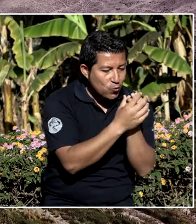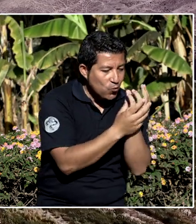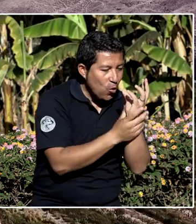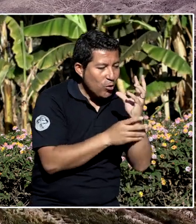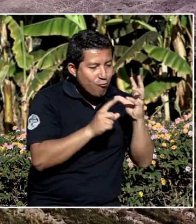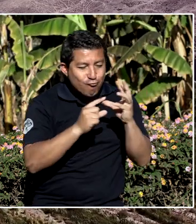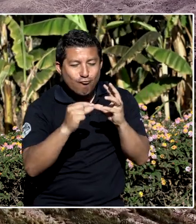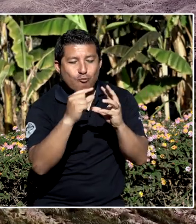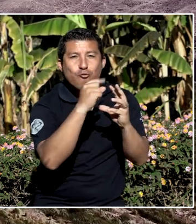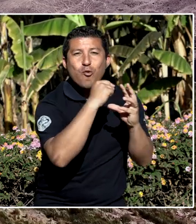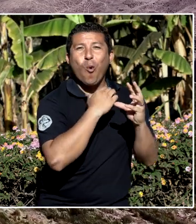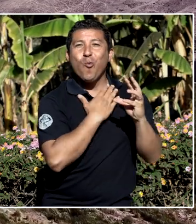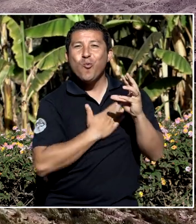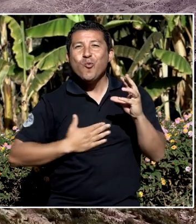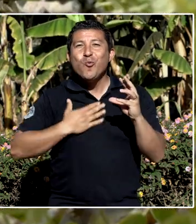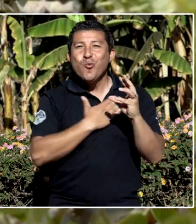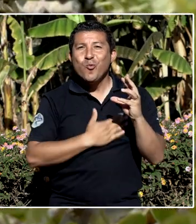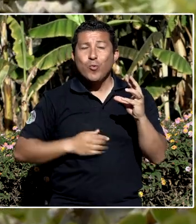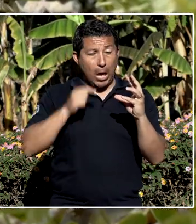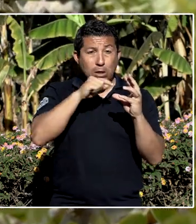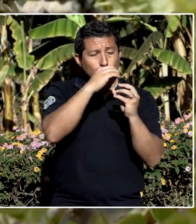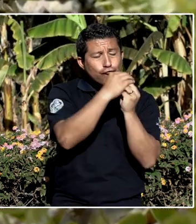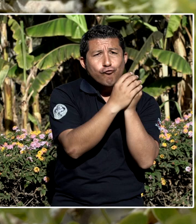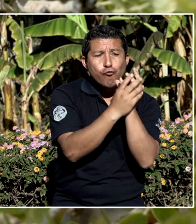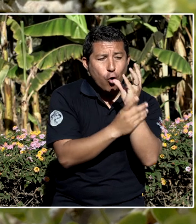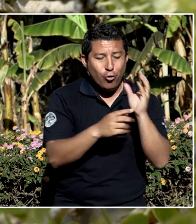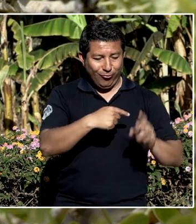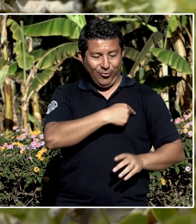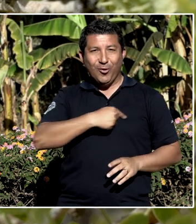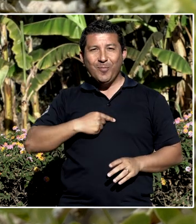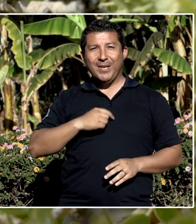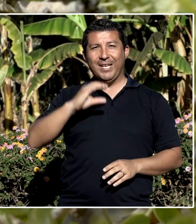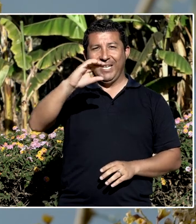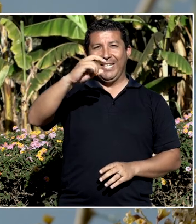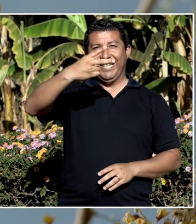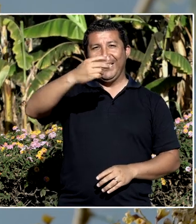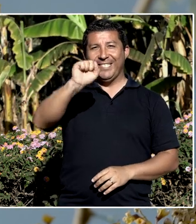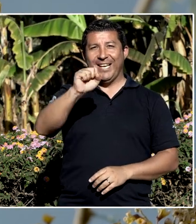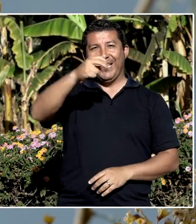néctar de las pequeñas flores de chañares